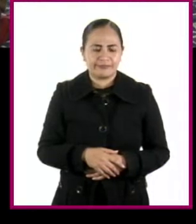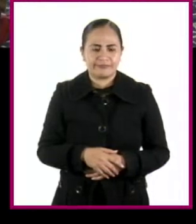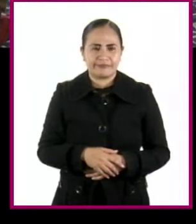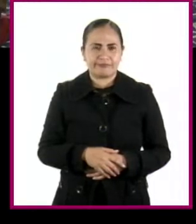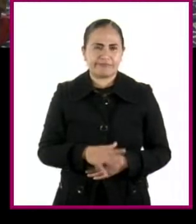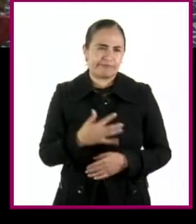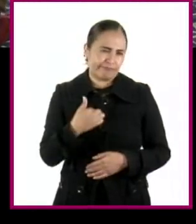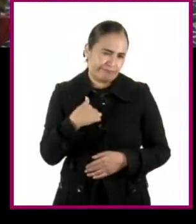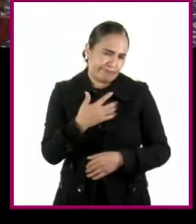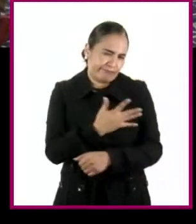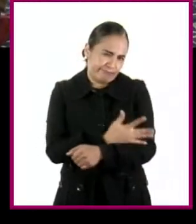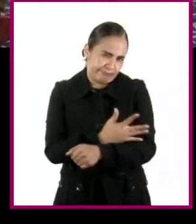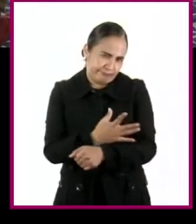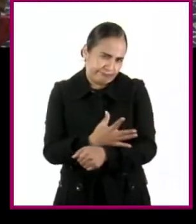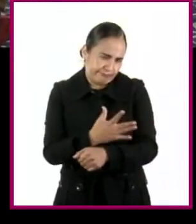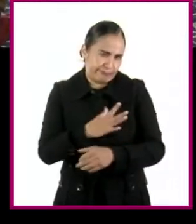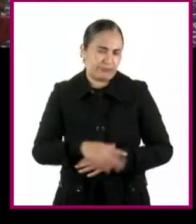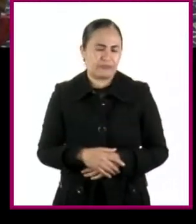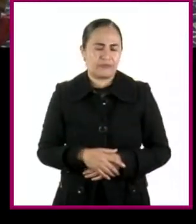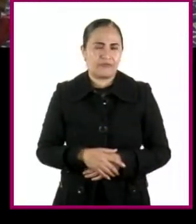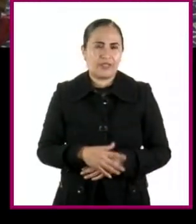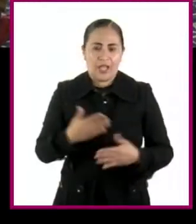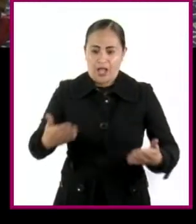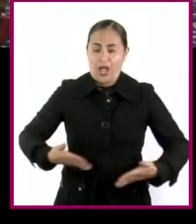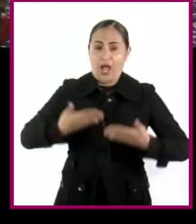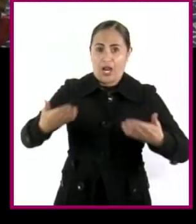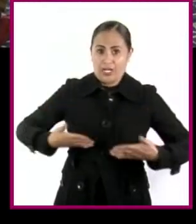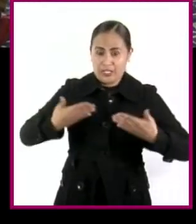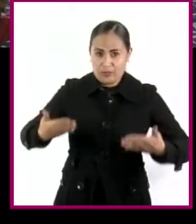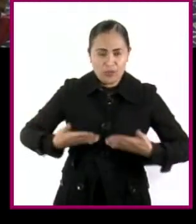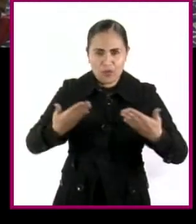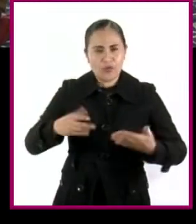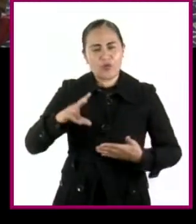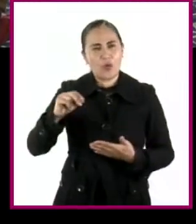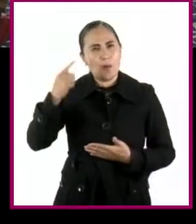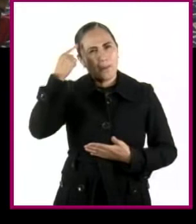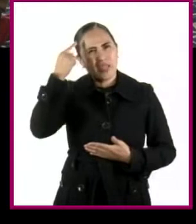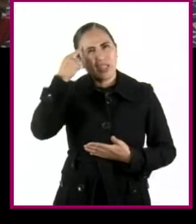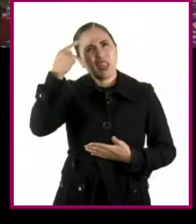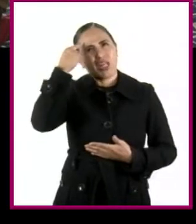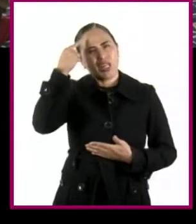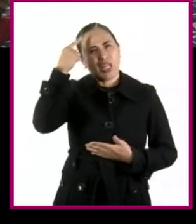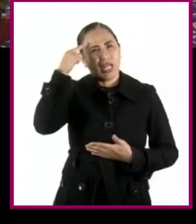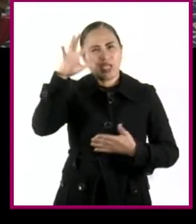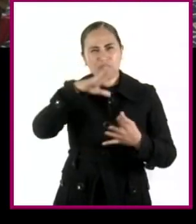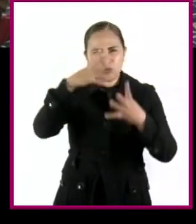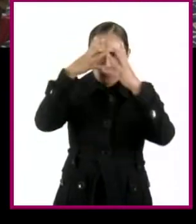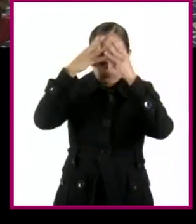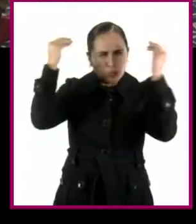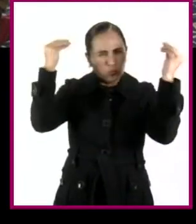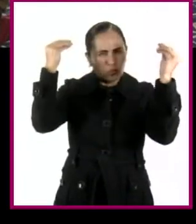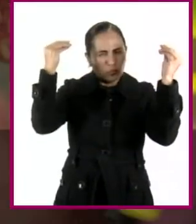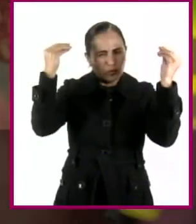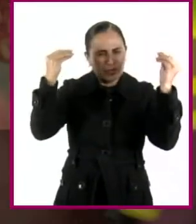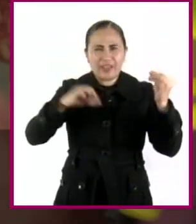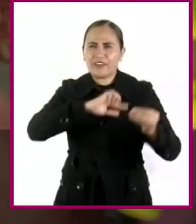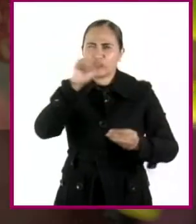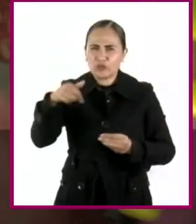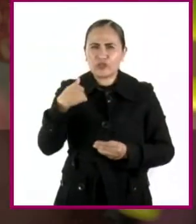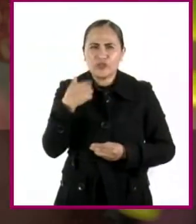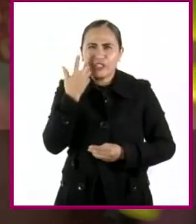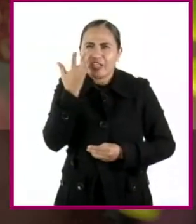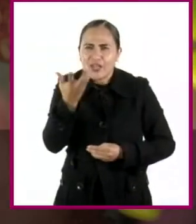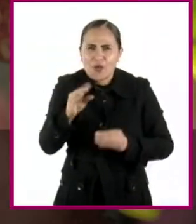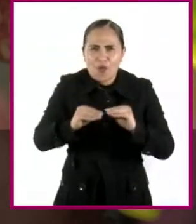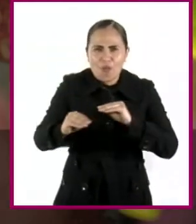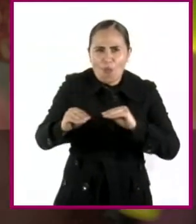Siento como si más allá del ánimo, mi mente se despejara del tedio y como que regresaran mis ganas de moverme. La